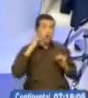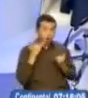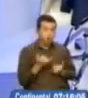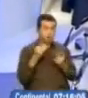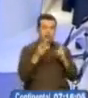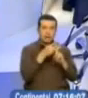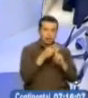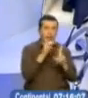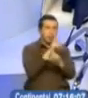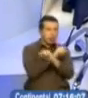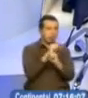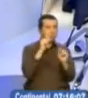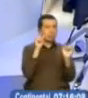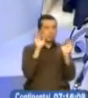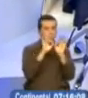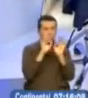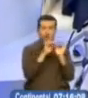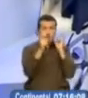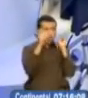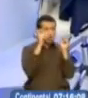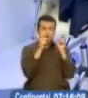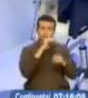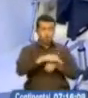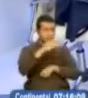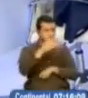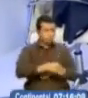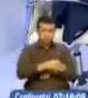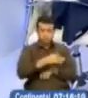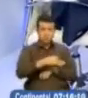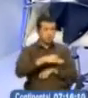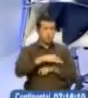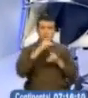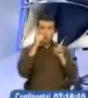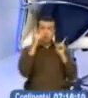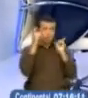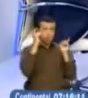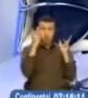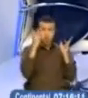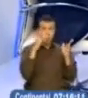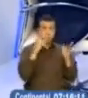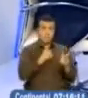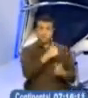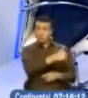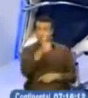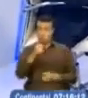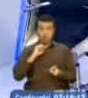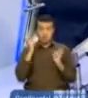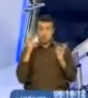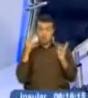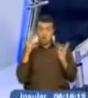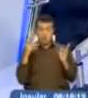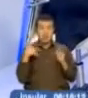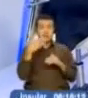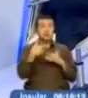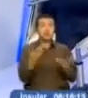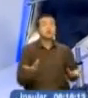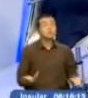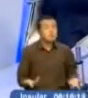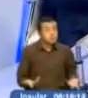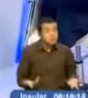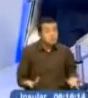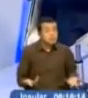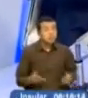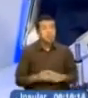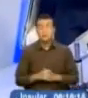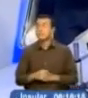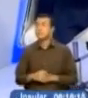esto, si no se regula a tiempo, o no se corta a tiempo, o no cambiamos nosotros, ¿hacia dónde nos va a llevar?